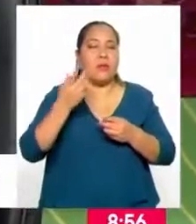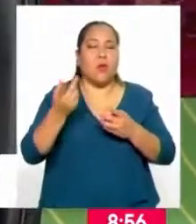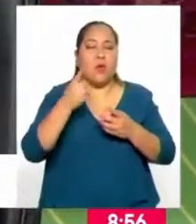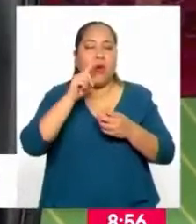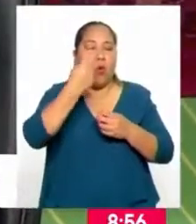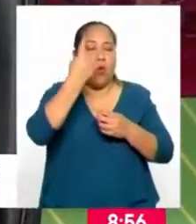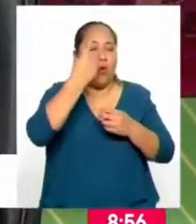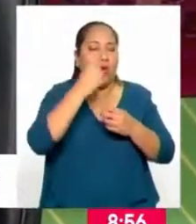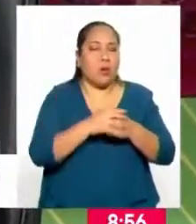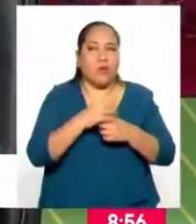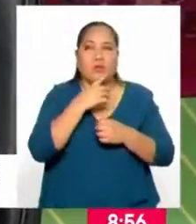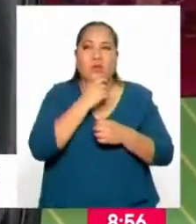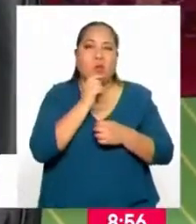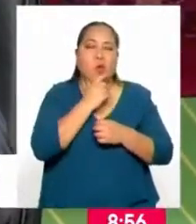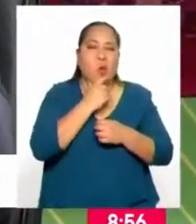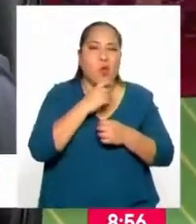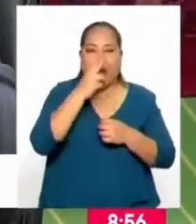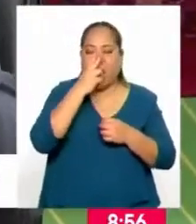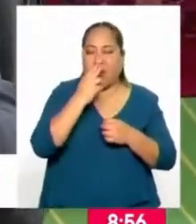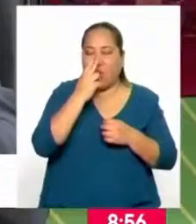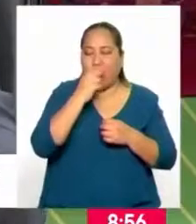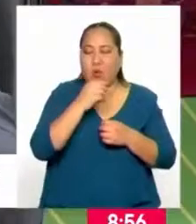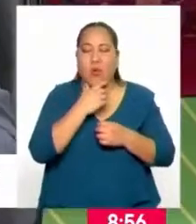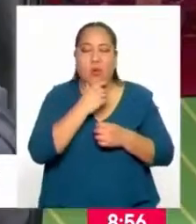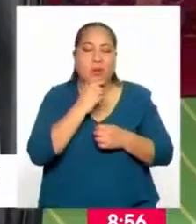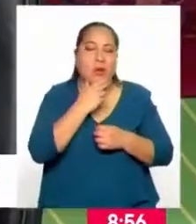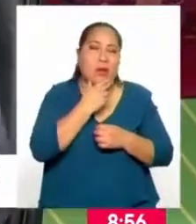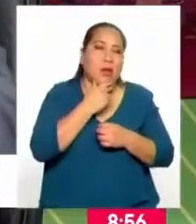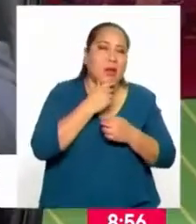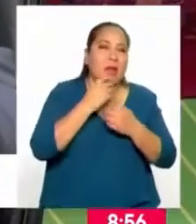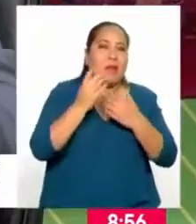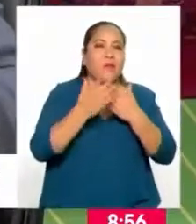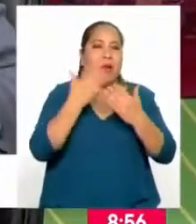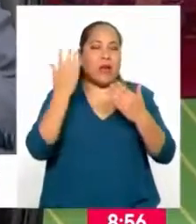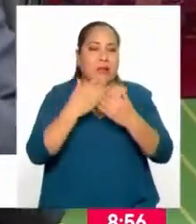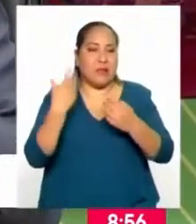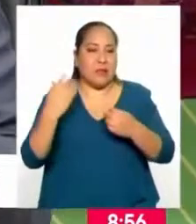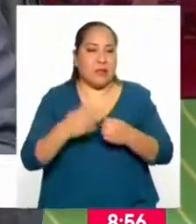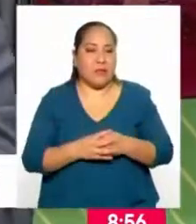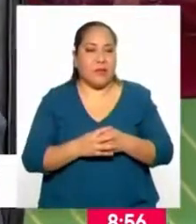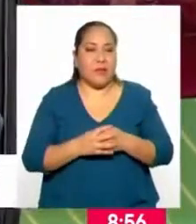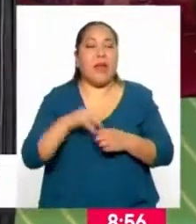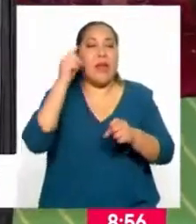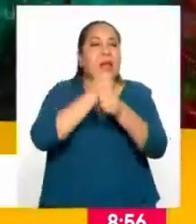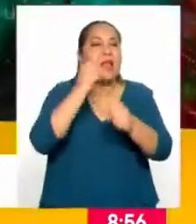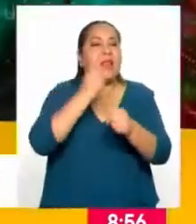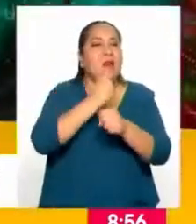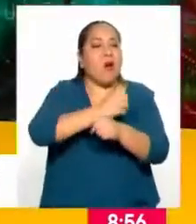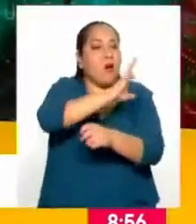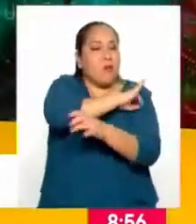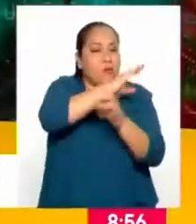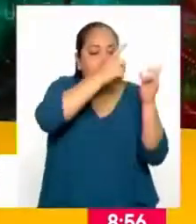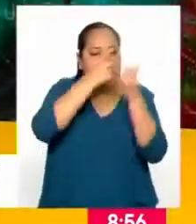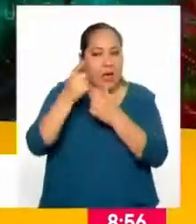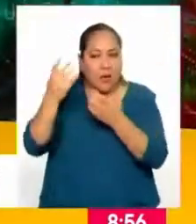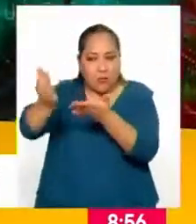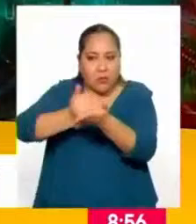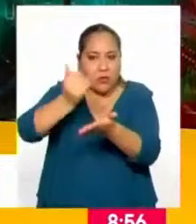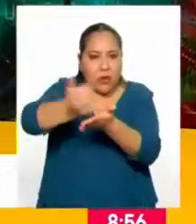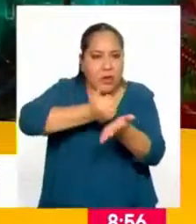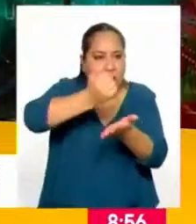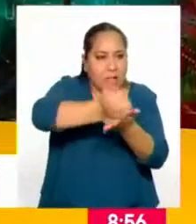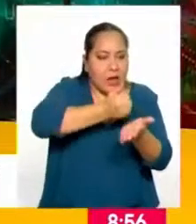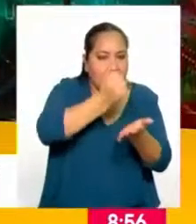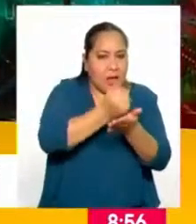únicamente se necesita una sospecha inicial simple. De acuerdo. Simple, muy simple, y el trabajo del fiscal es recabar todos